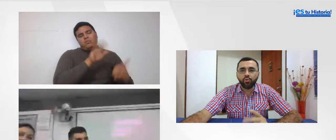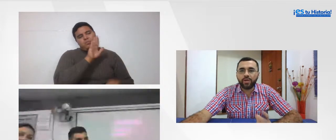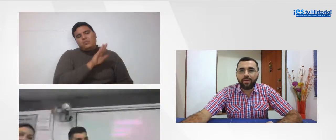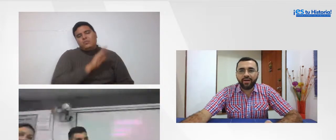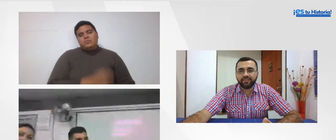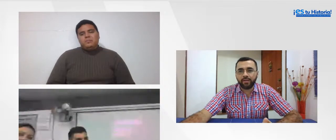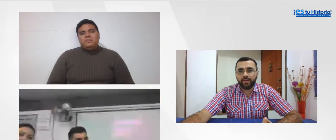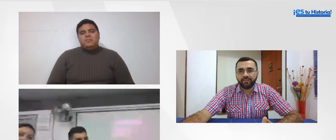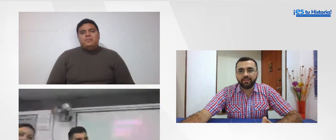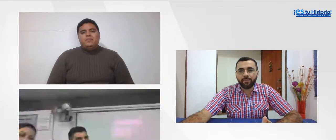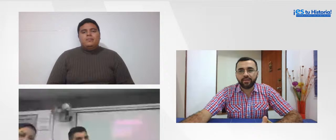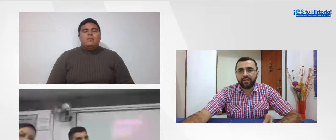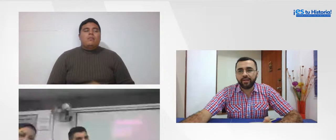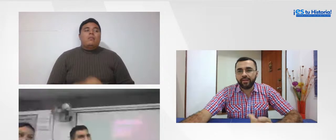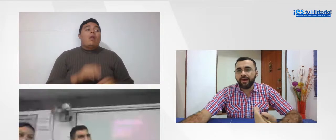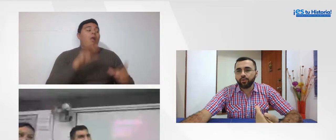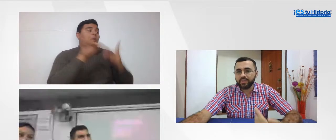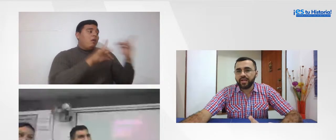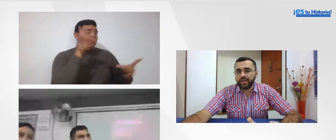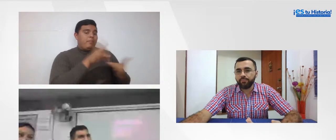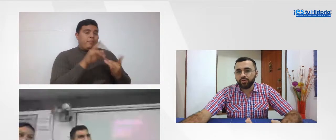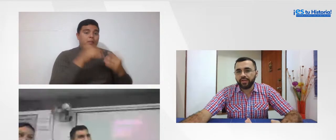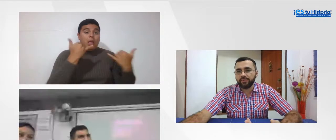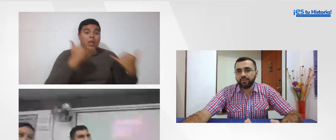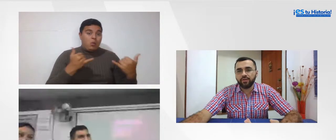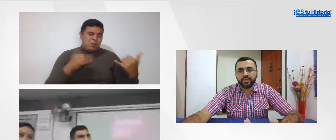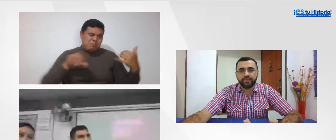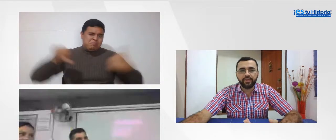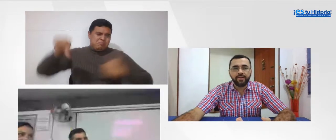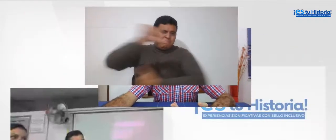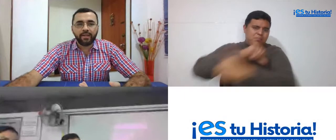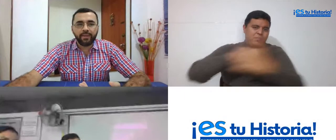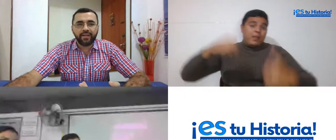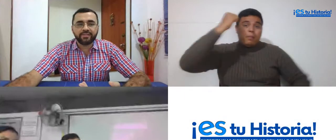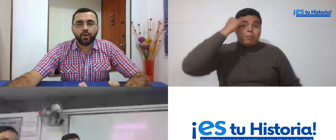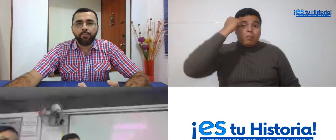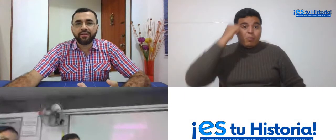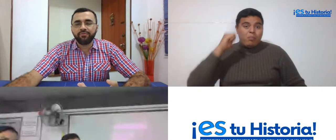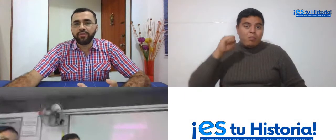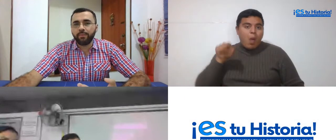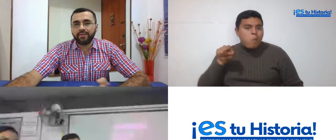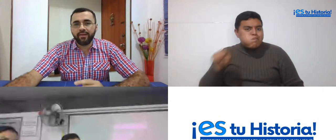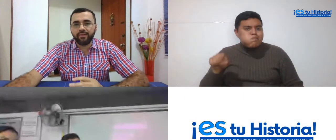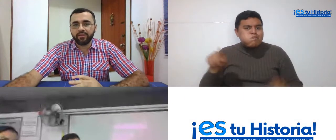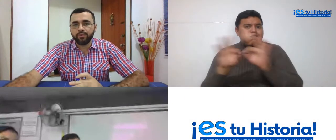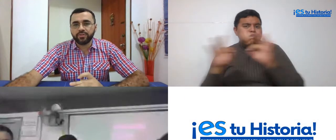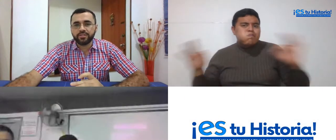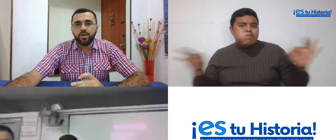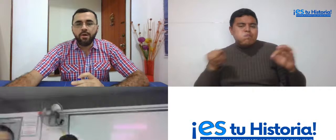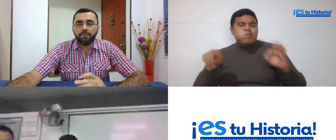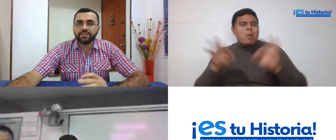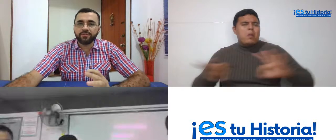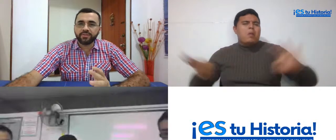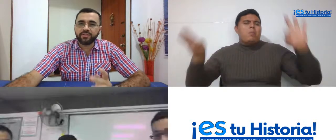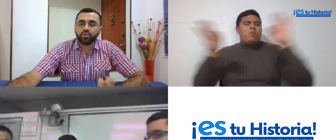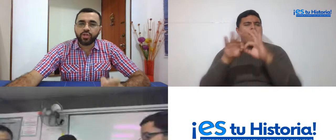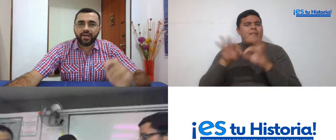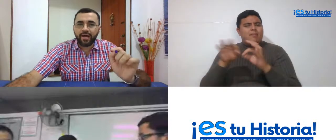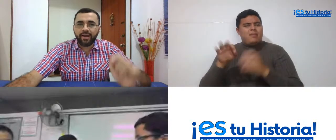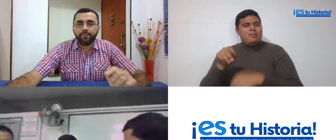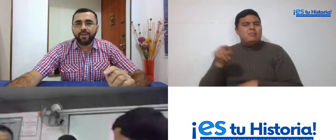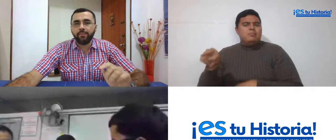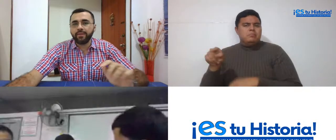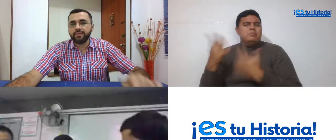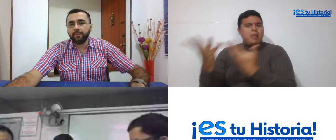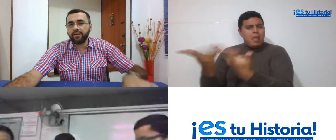también con una maestra también que quiere dar un mensaje importante, una docente también que ha sido parte fundamental en este proceso. Vamos entonces a